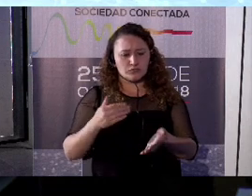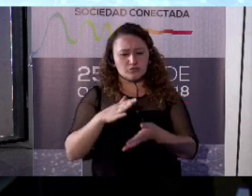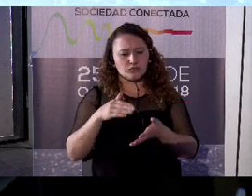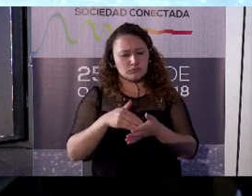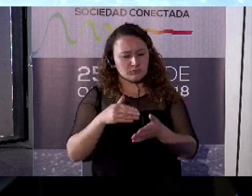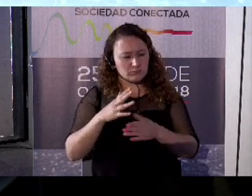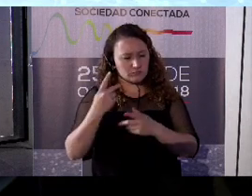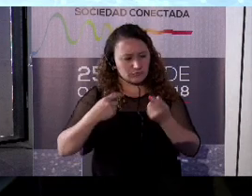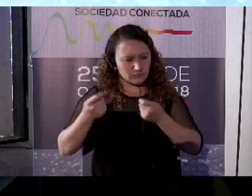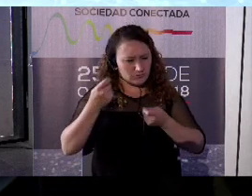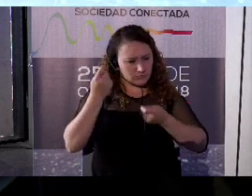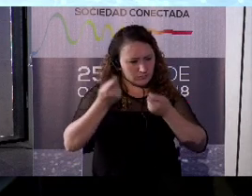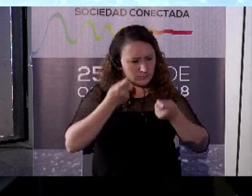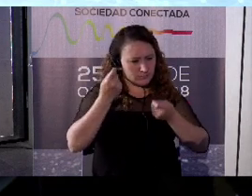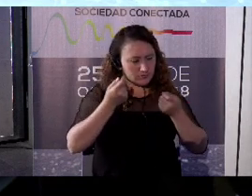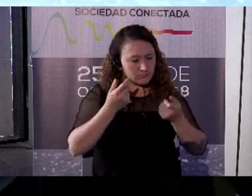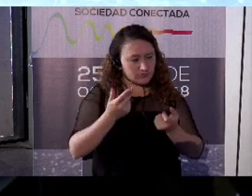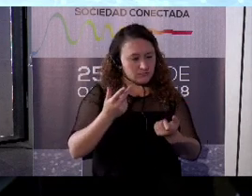Sudáfrica